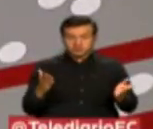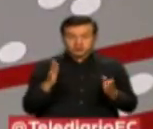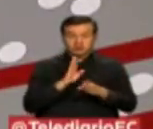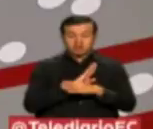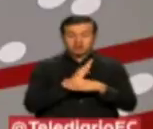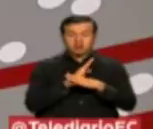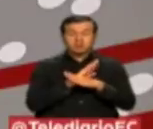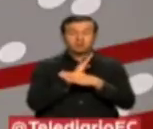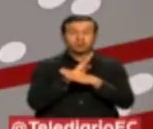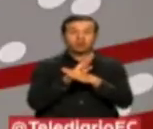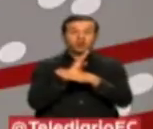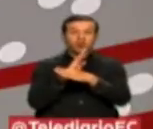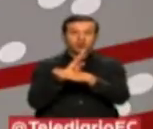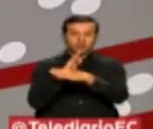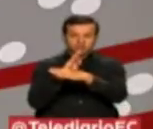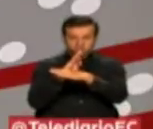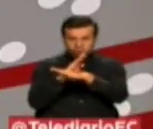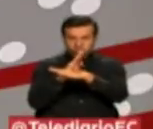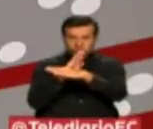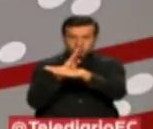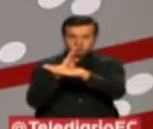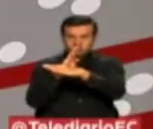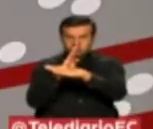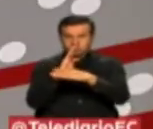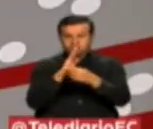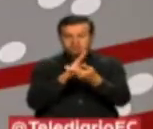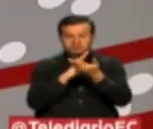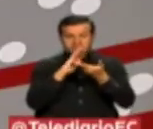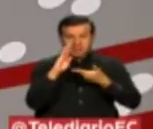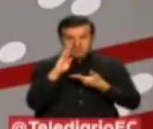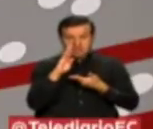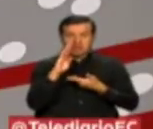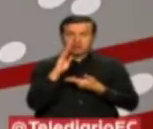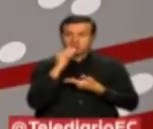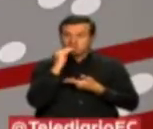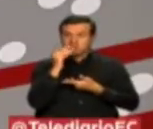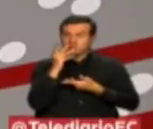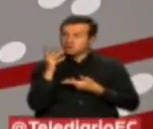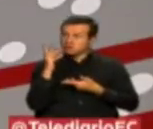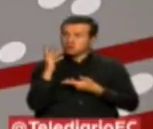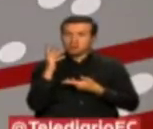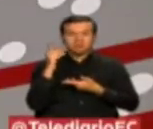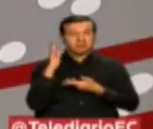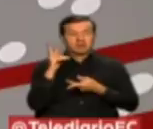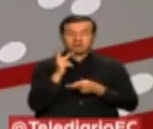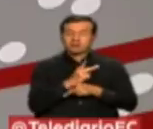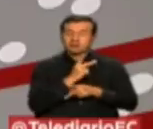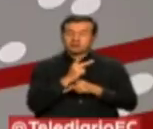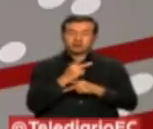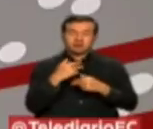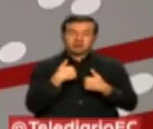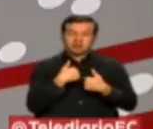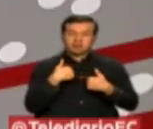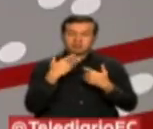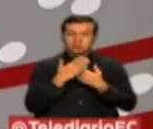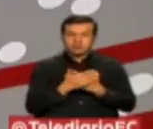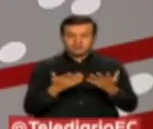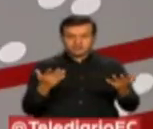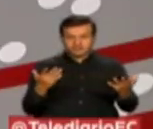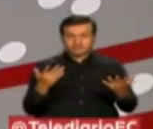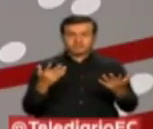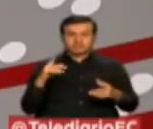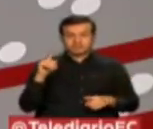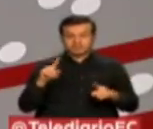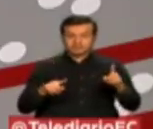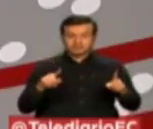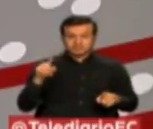tiburones y básicamente vinculados al tema del aleteo. Creo que esa es una de las especies más amenazadas y bueno, varias